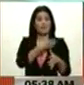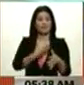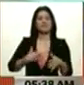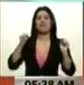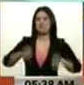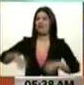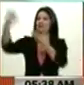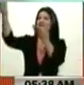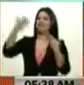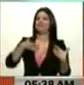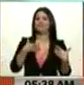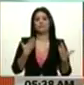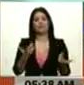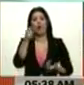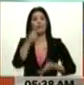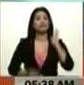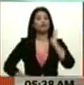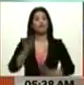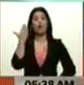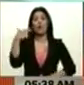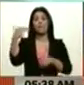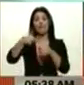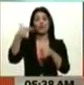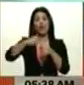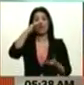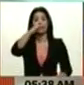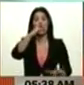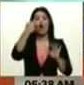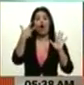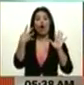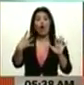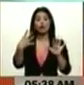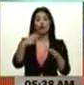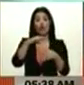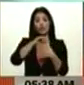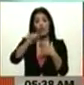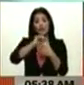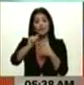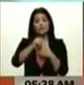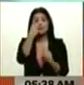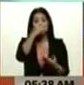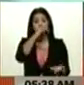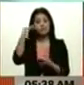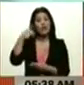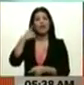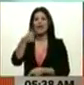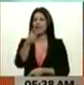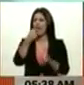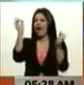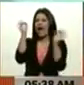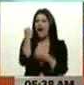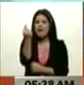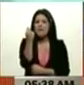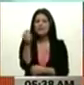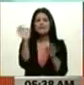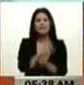Petróleo a $8 el barril. Ellos nunca hicieron nada por recuperar el precio del petróleo. Todo un desastre.